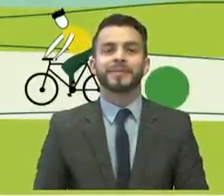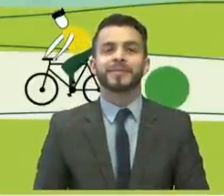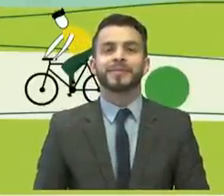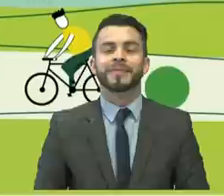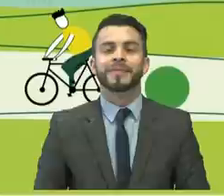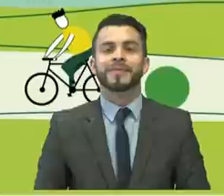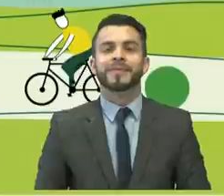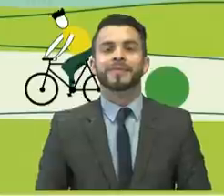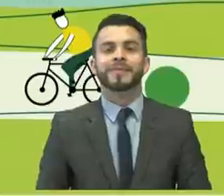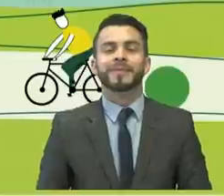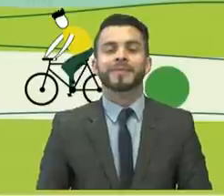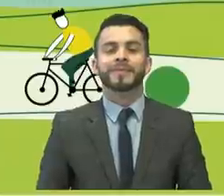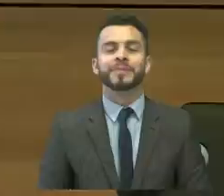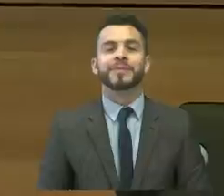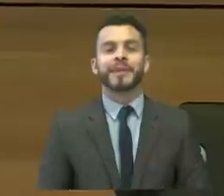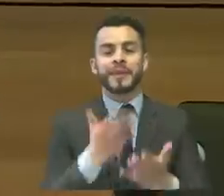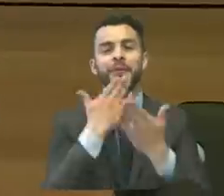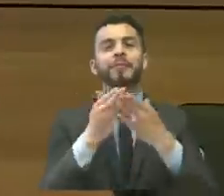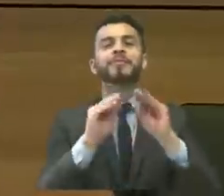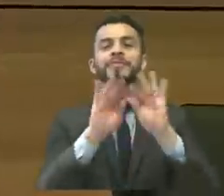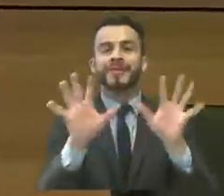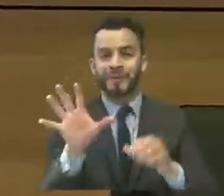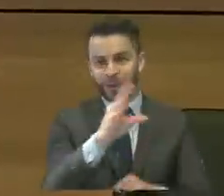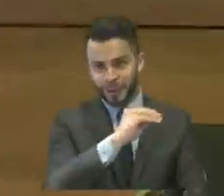Buenos días a todos.